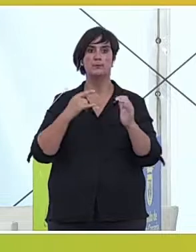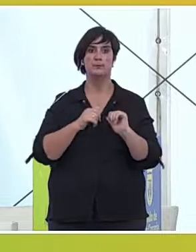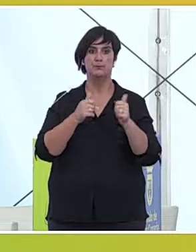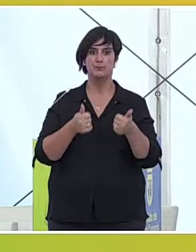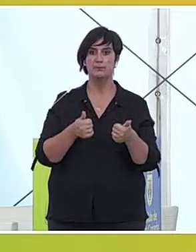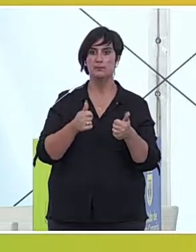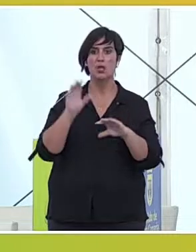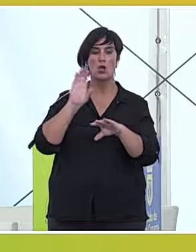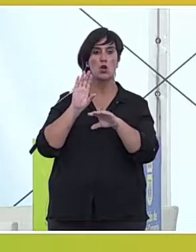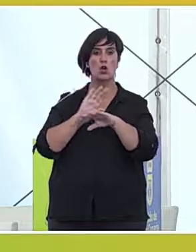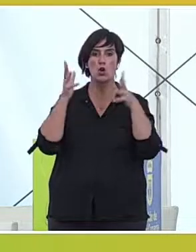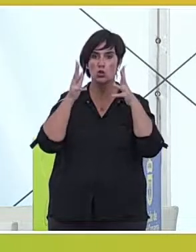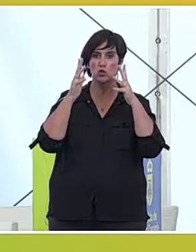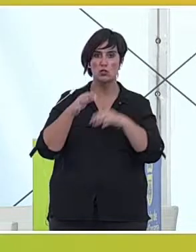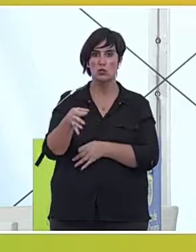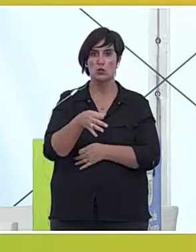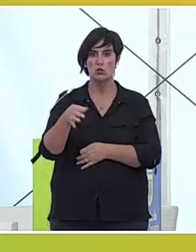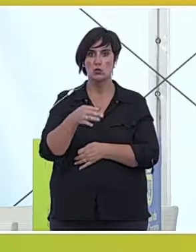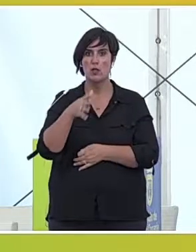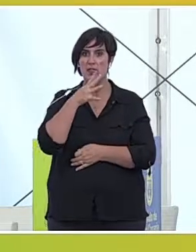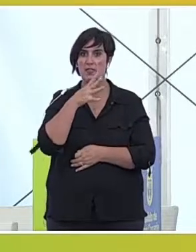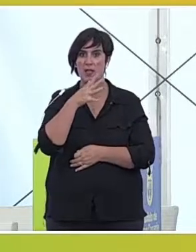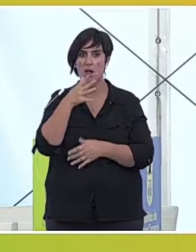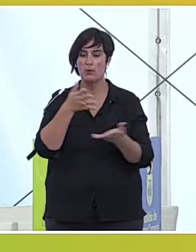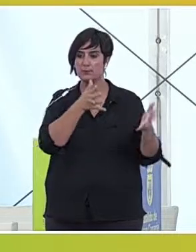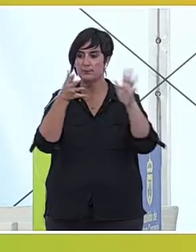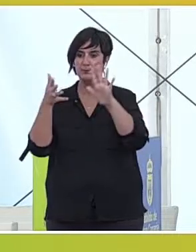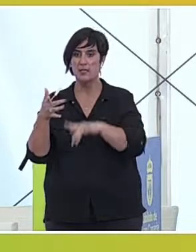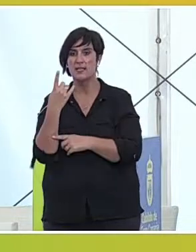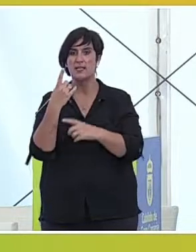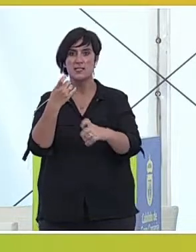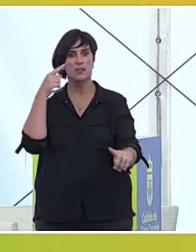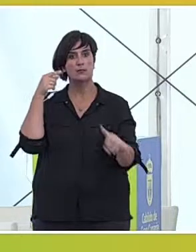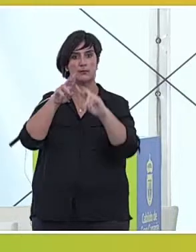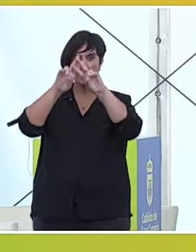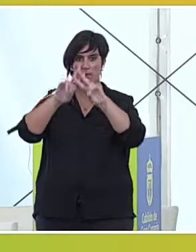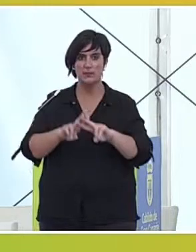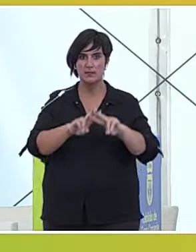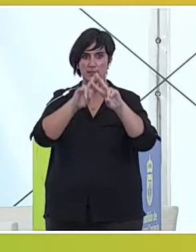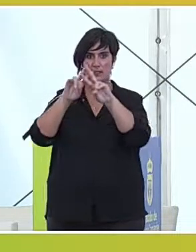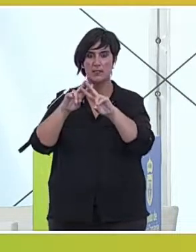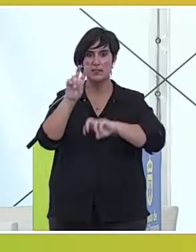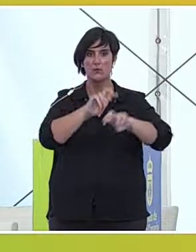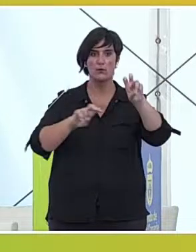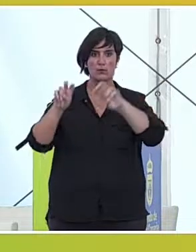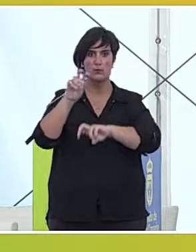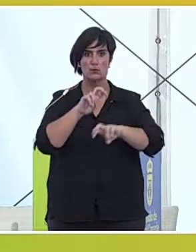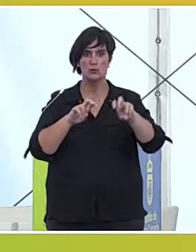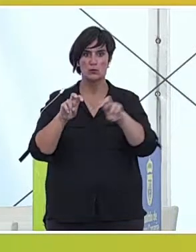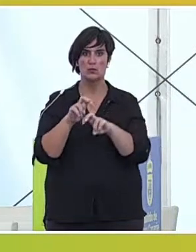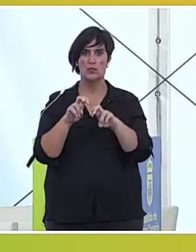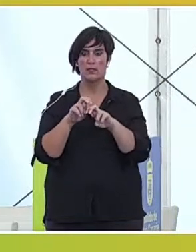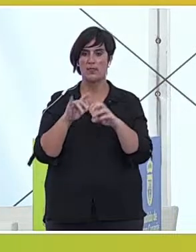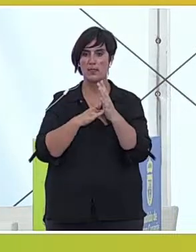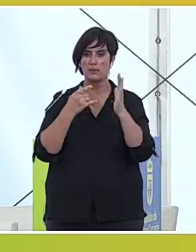el Consejo Insular de Agua transmite al CDTI la necesidad de investigar en la búsqueda de métodos